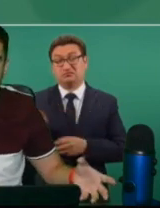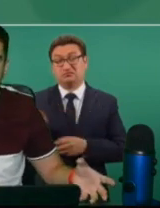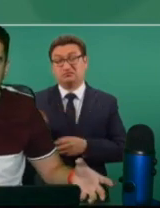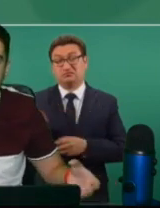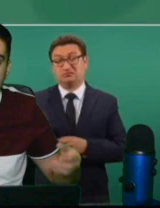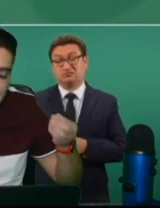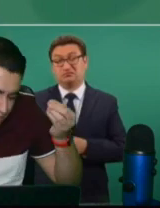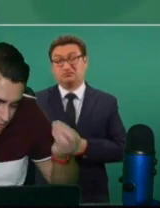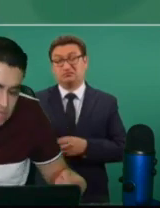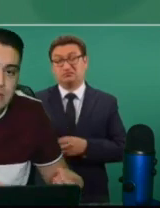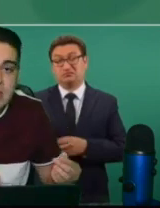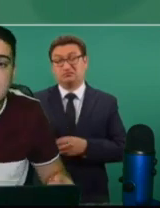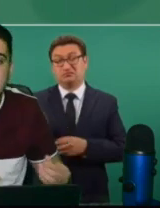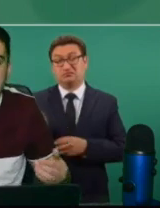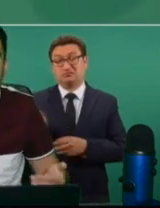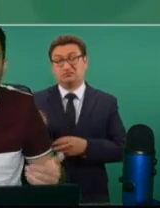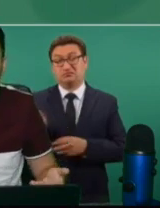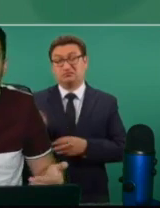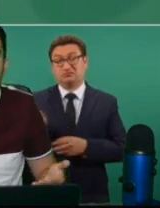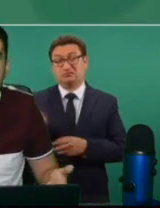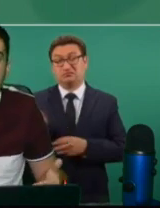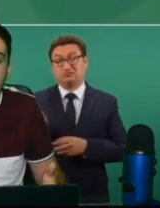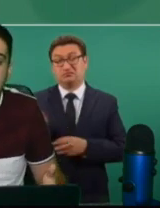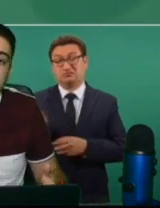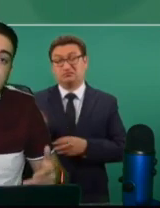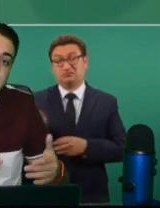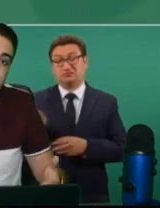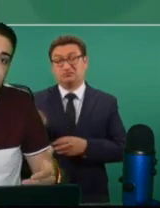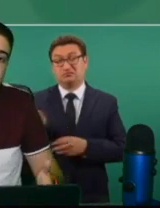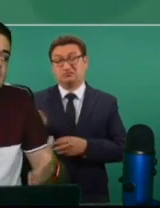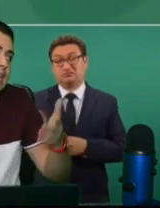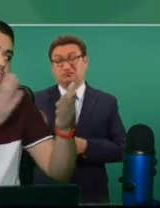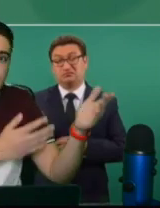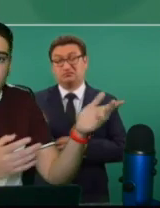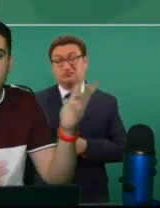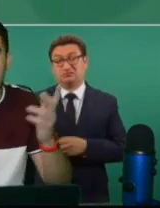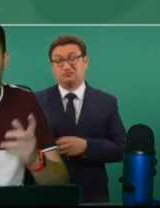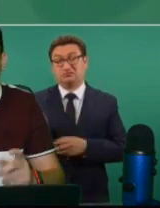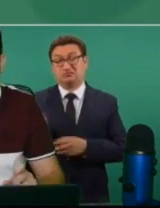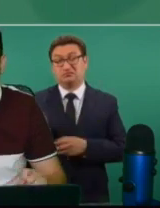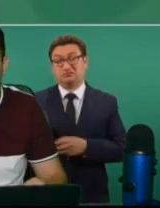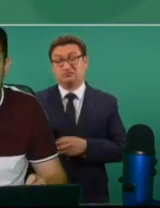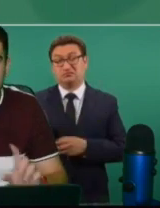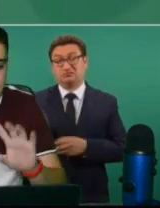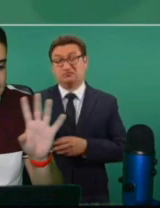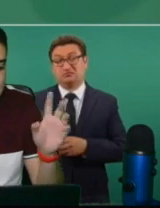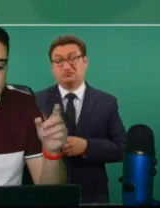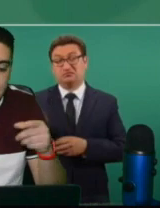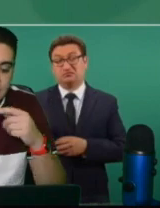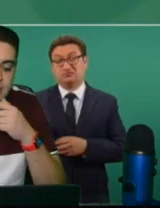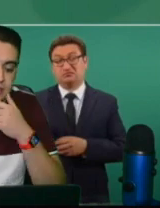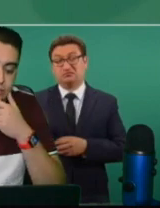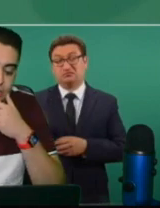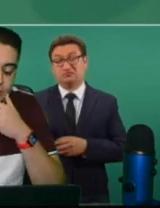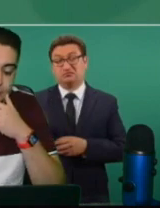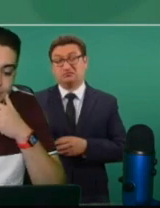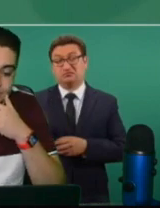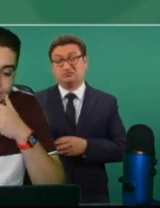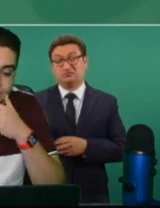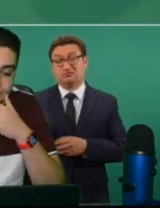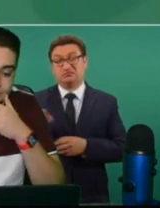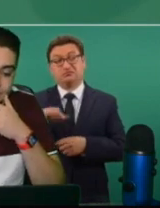está exhibiendo, porque evidentemente está haciendo algo ilegal, y en vez de eso se están yendo contra el presidente. Vamos a seguir